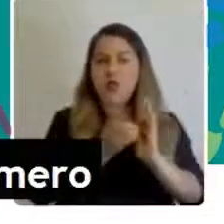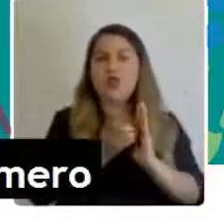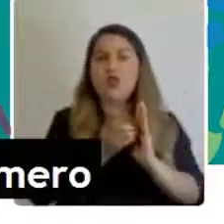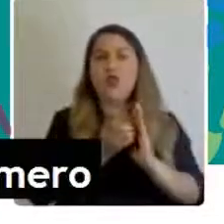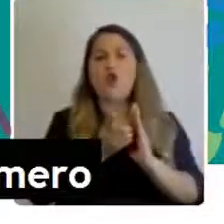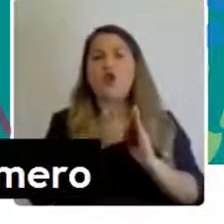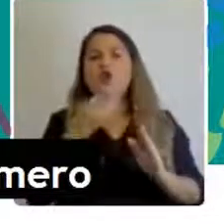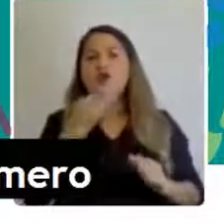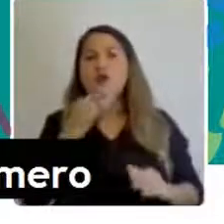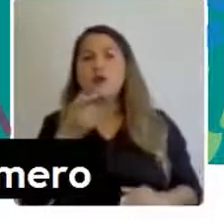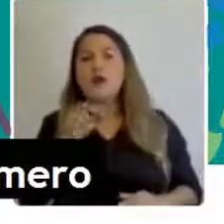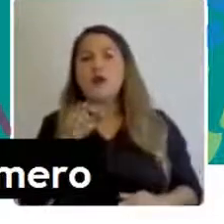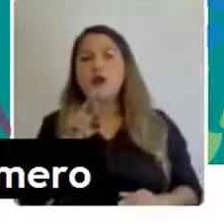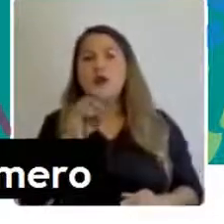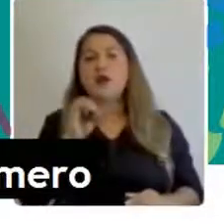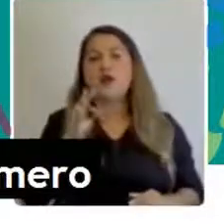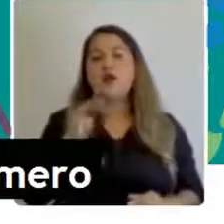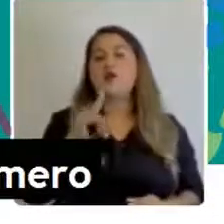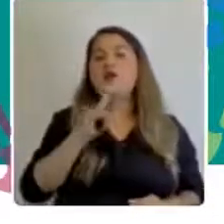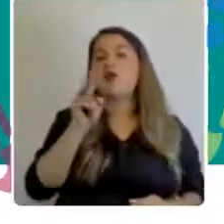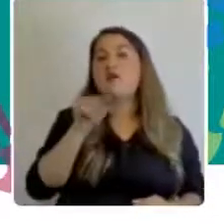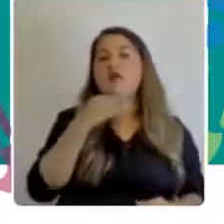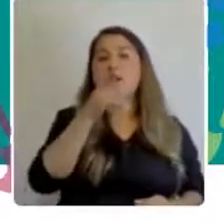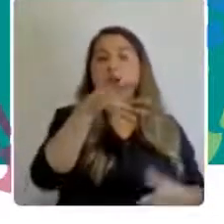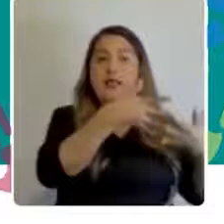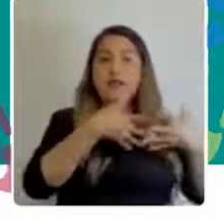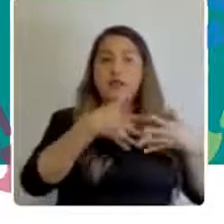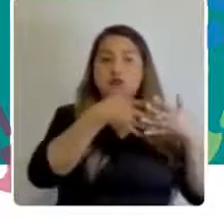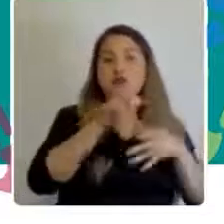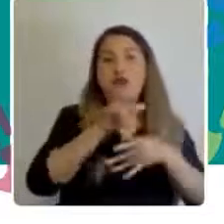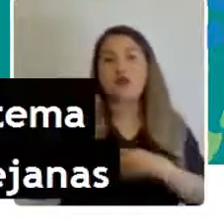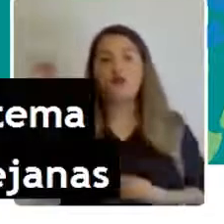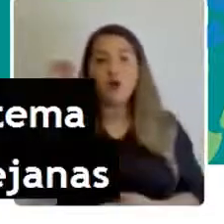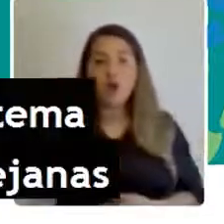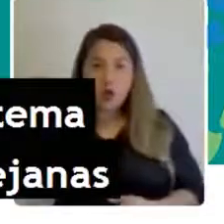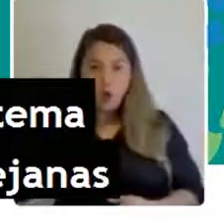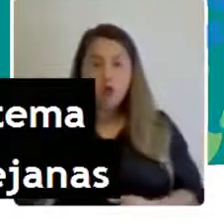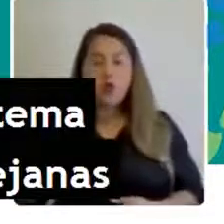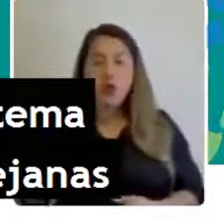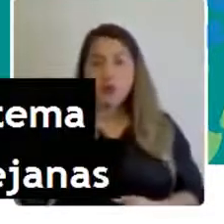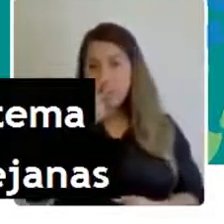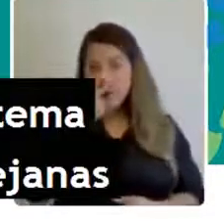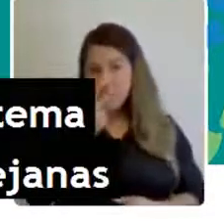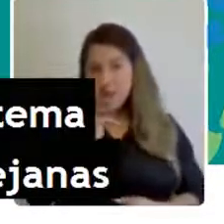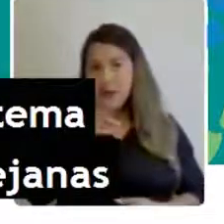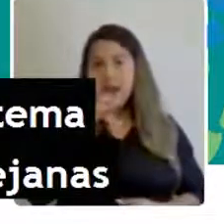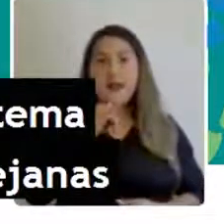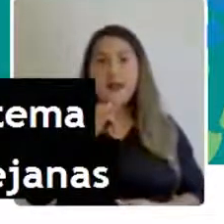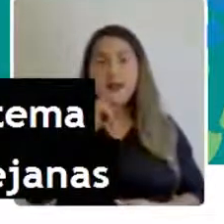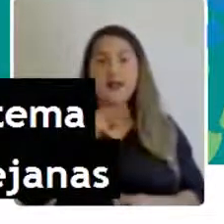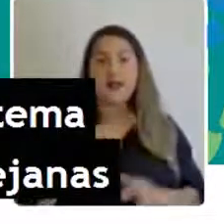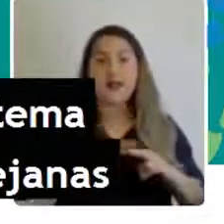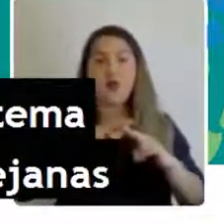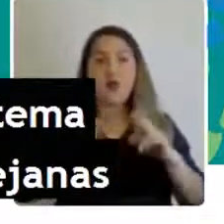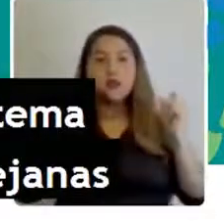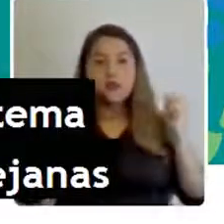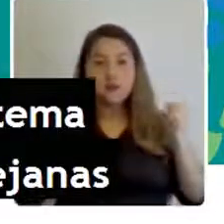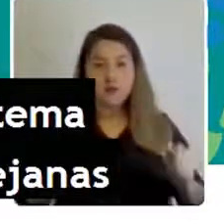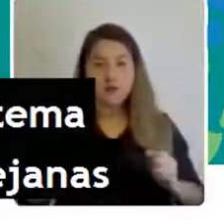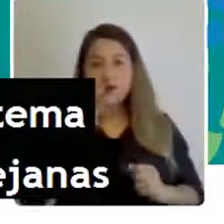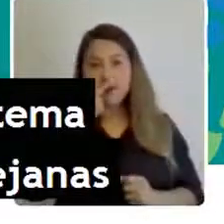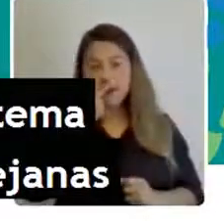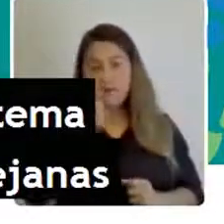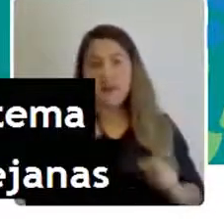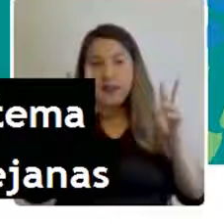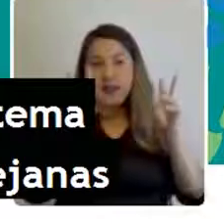misma sobre Estados Unidos primero y sobre Europa en general, el mirar a Italia nos hace posible ver el tema en